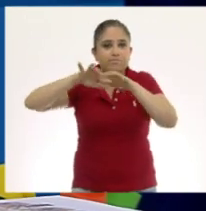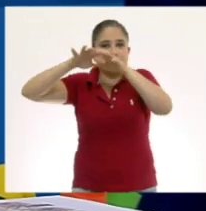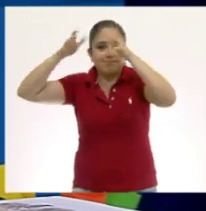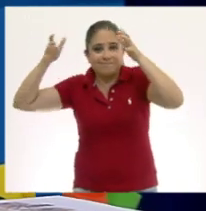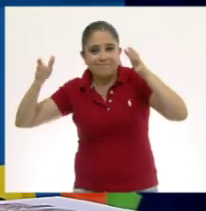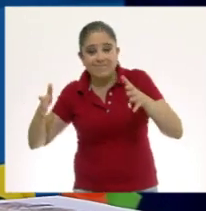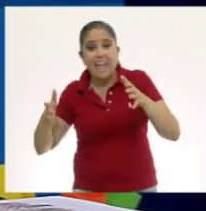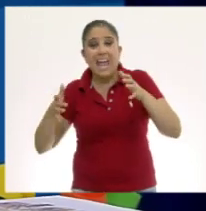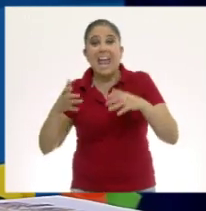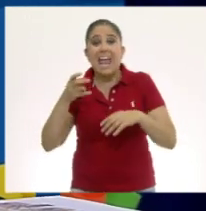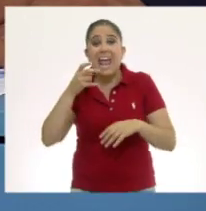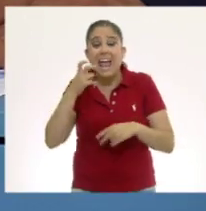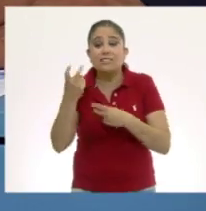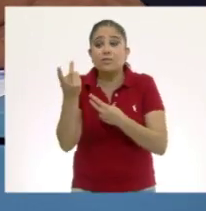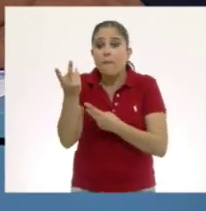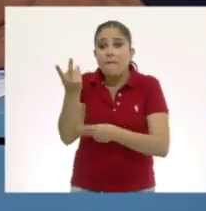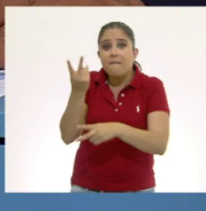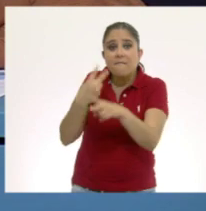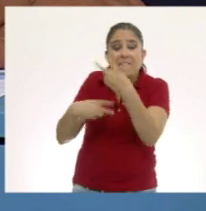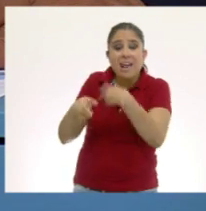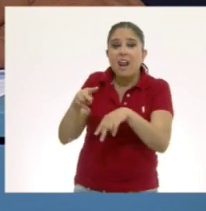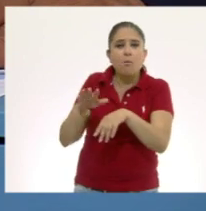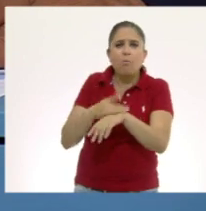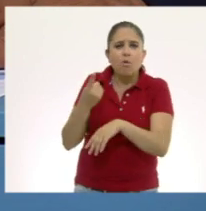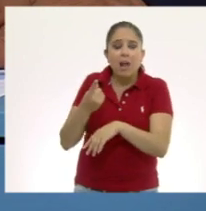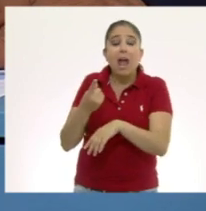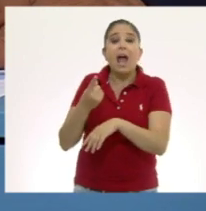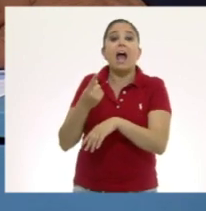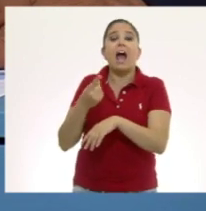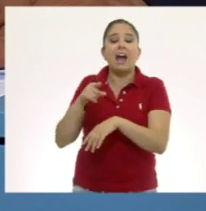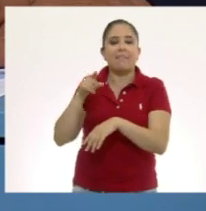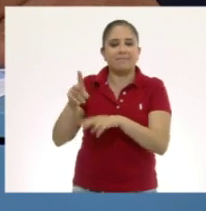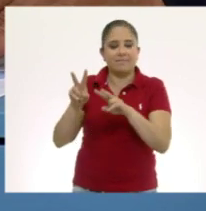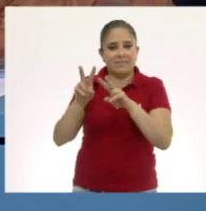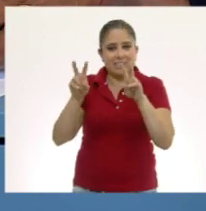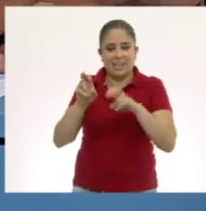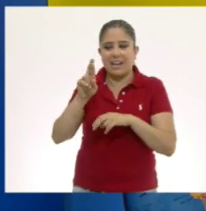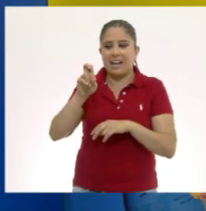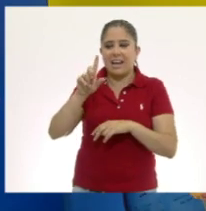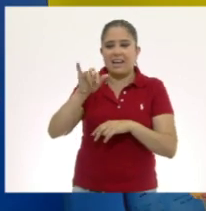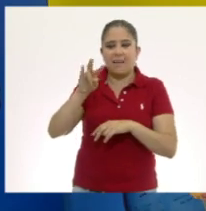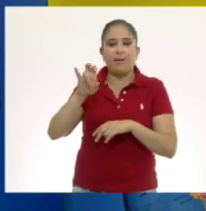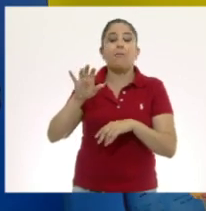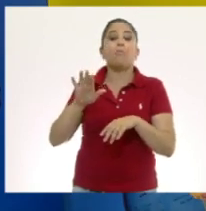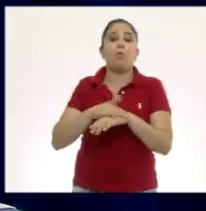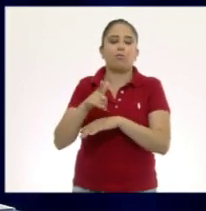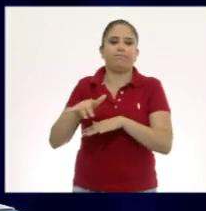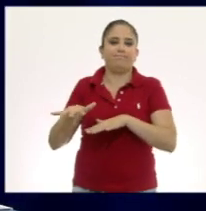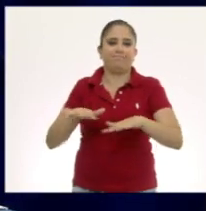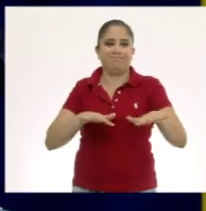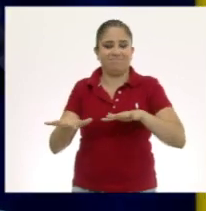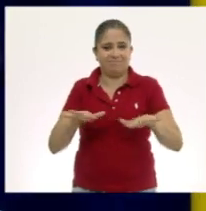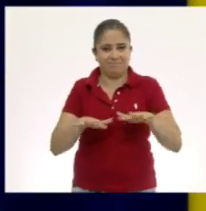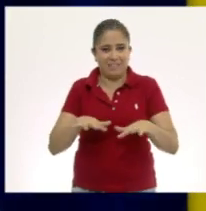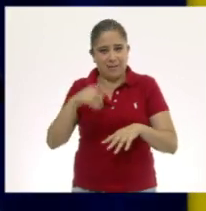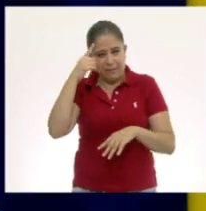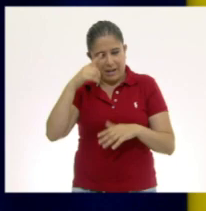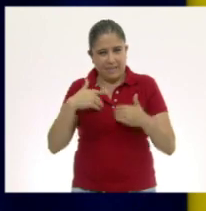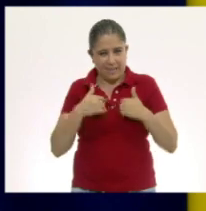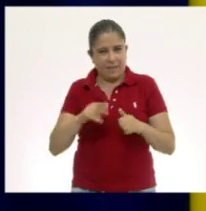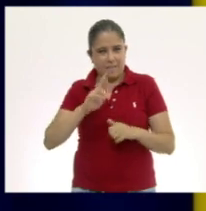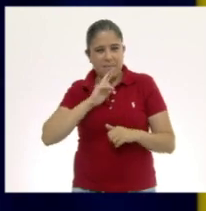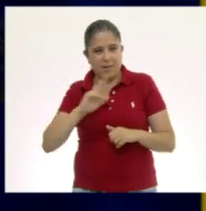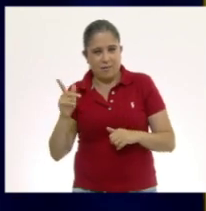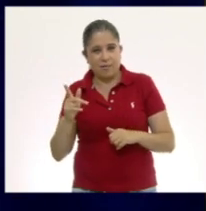es lo que da lugar al relieve, que fue el tema de la clase pasada. Yo creo que para poderlo entender